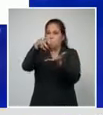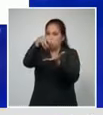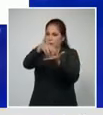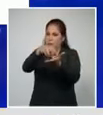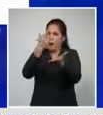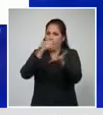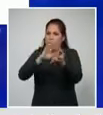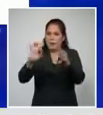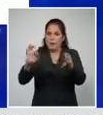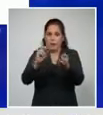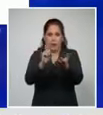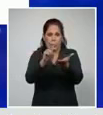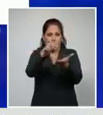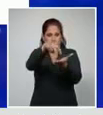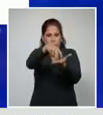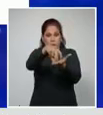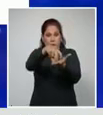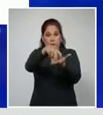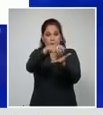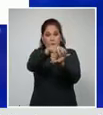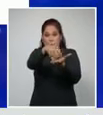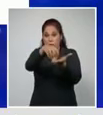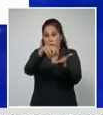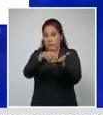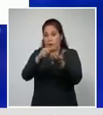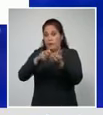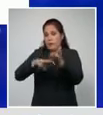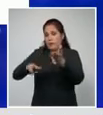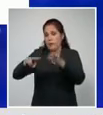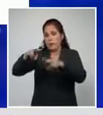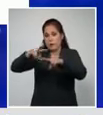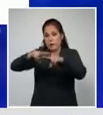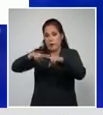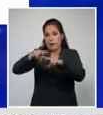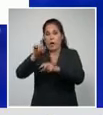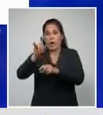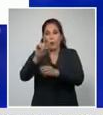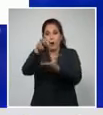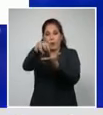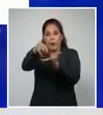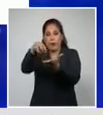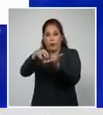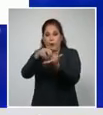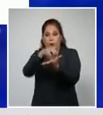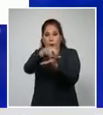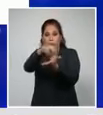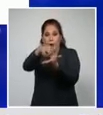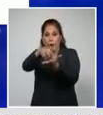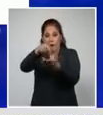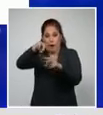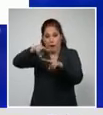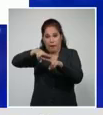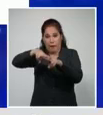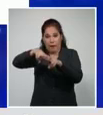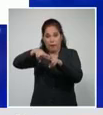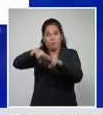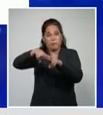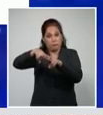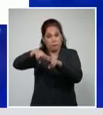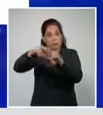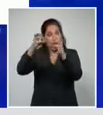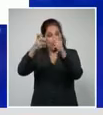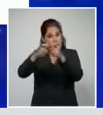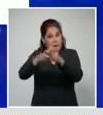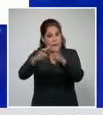2, la provincia de La Habana con 9 eventos activos, realmente una cifra